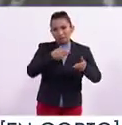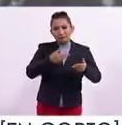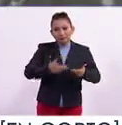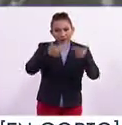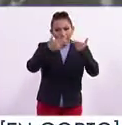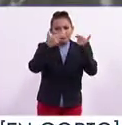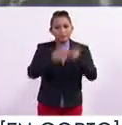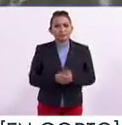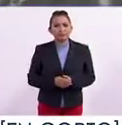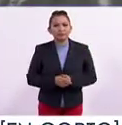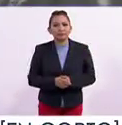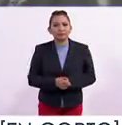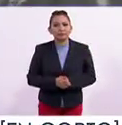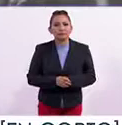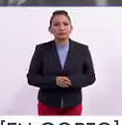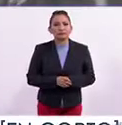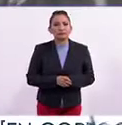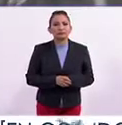personal y